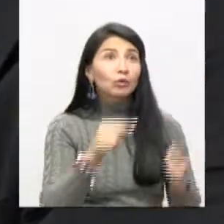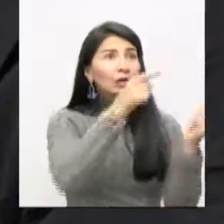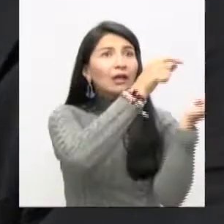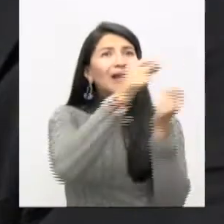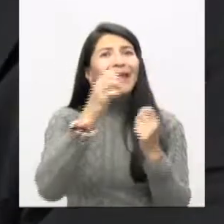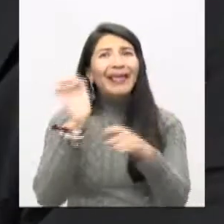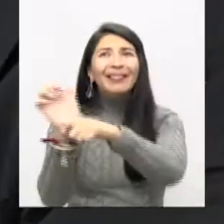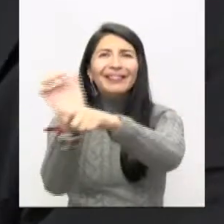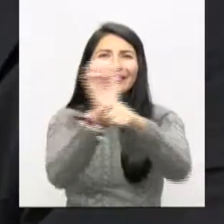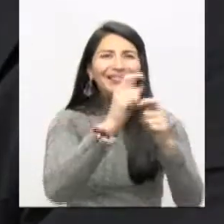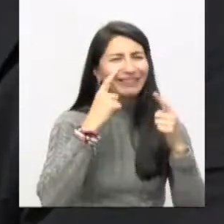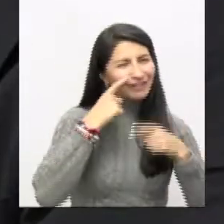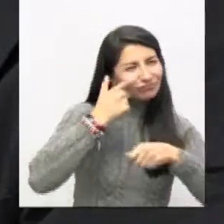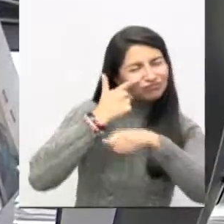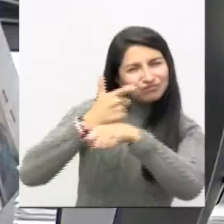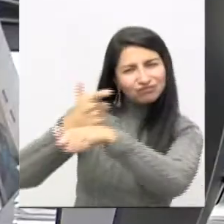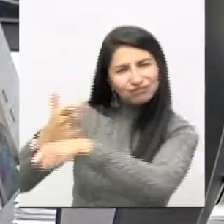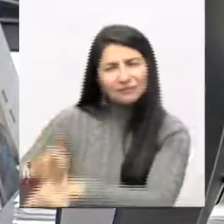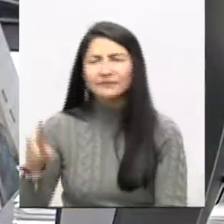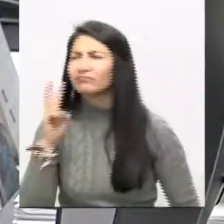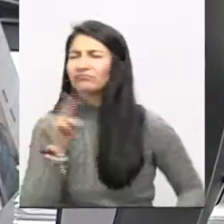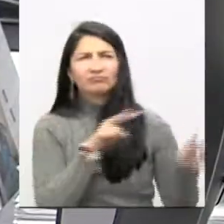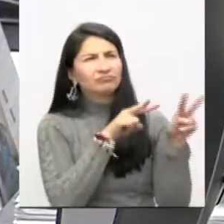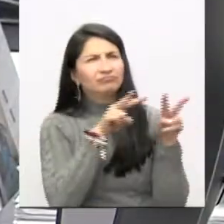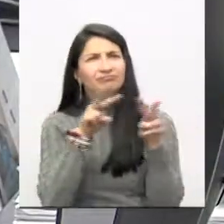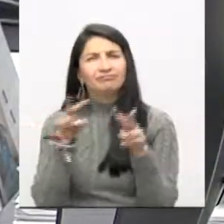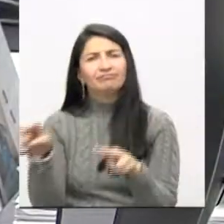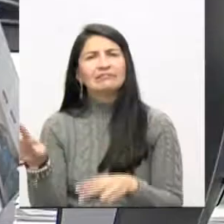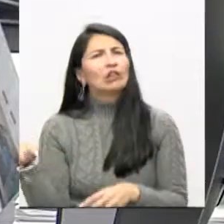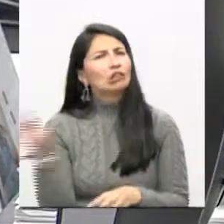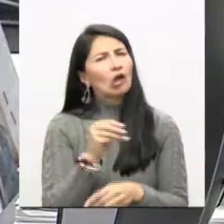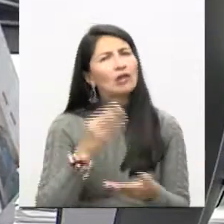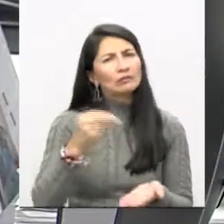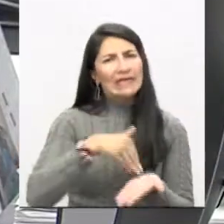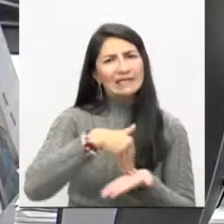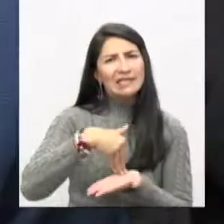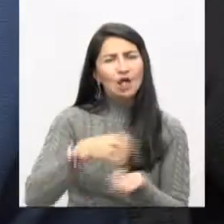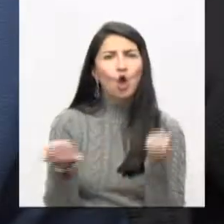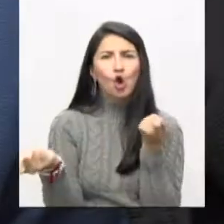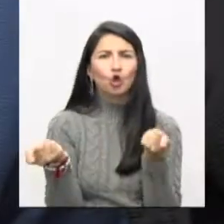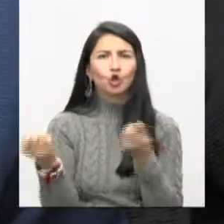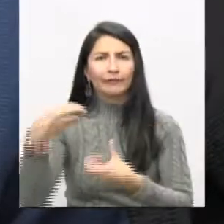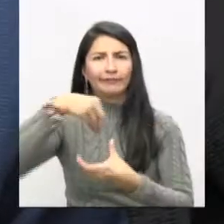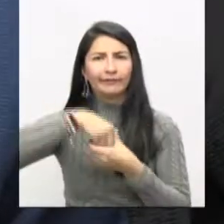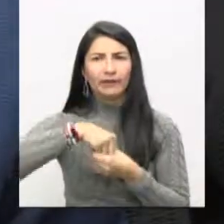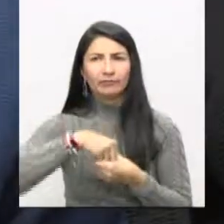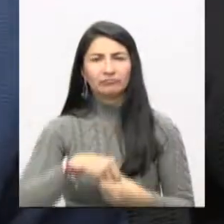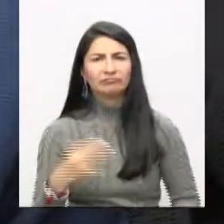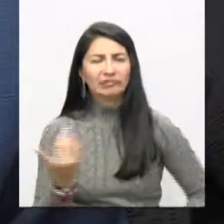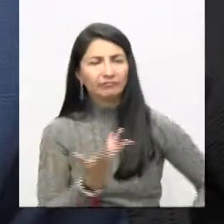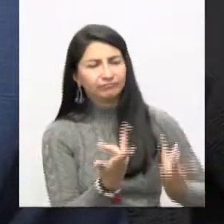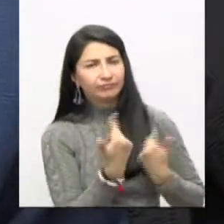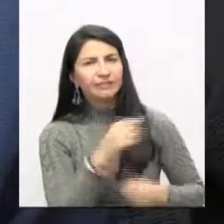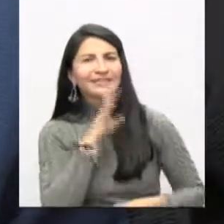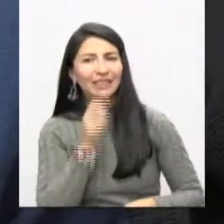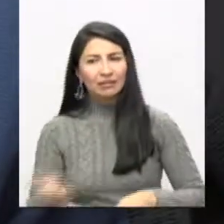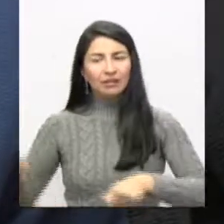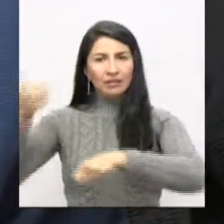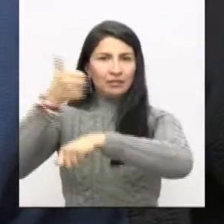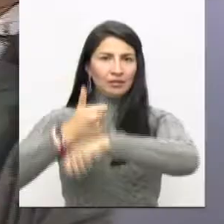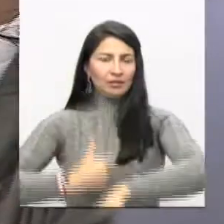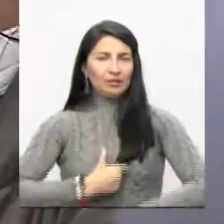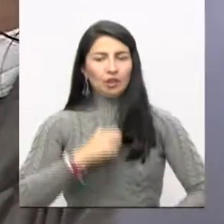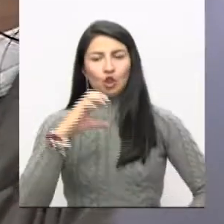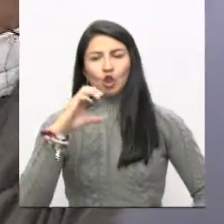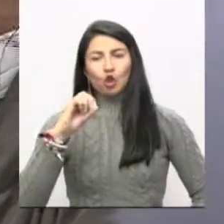de la mitad de las entidades analizadas tienen deficiencias en los procesos de control interno. Así lo dio a conocer el contralor Carlos Felipe